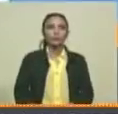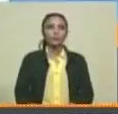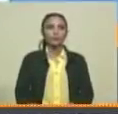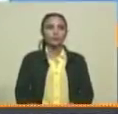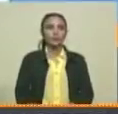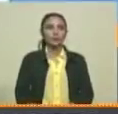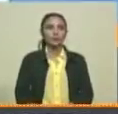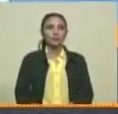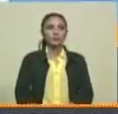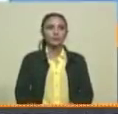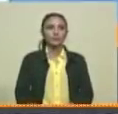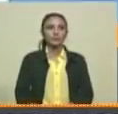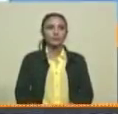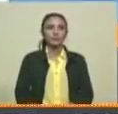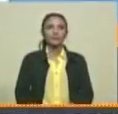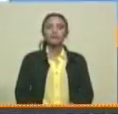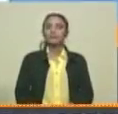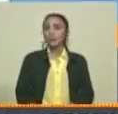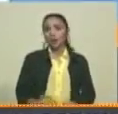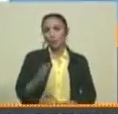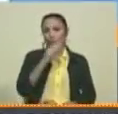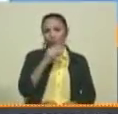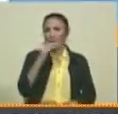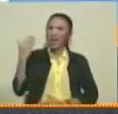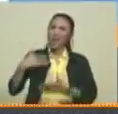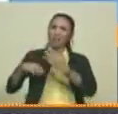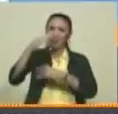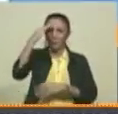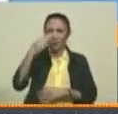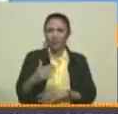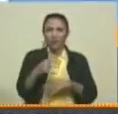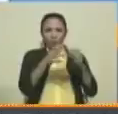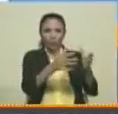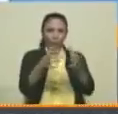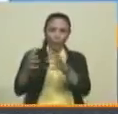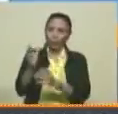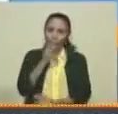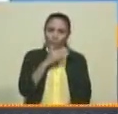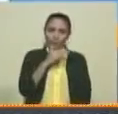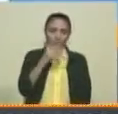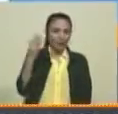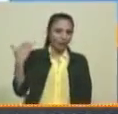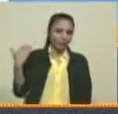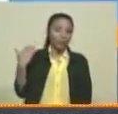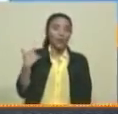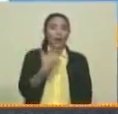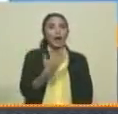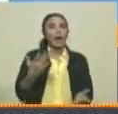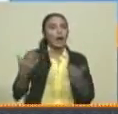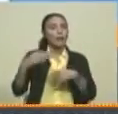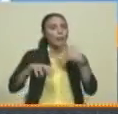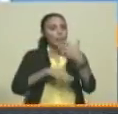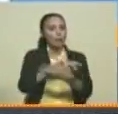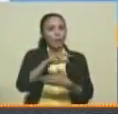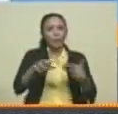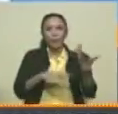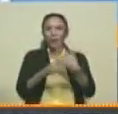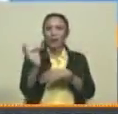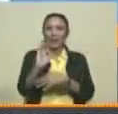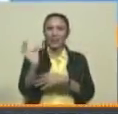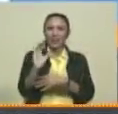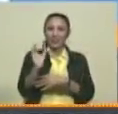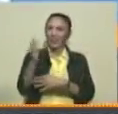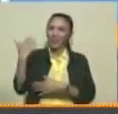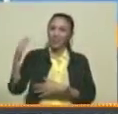todavía no existían las milicias y los milicianos. Y el pueblo salió con lo mínimo de organización que el